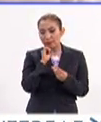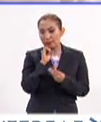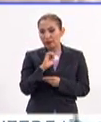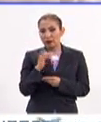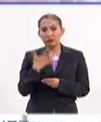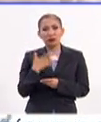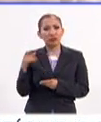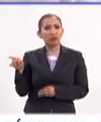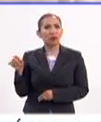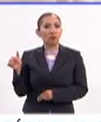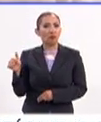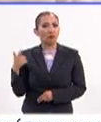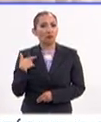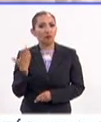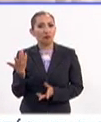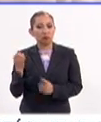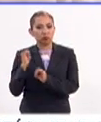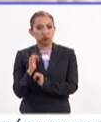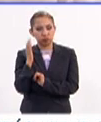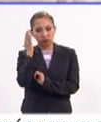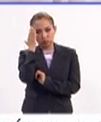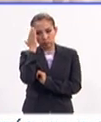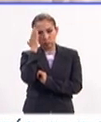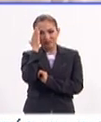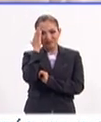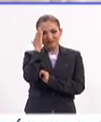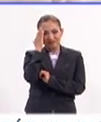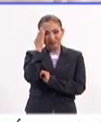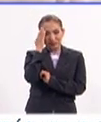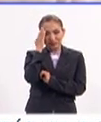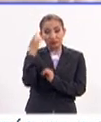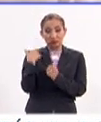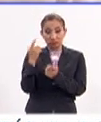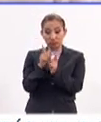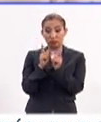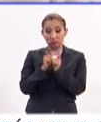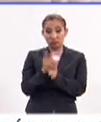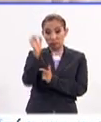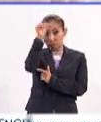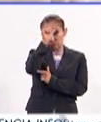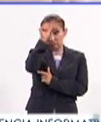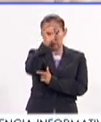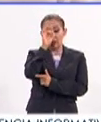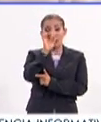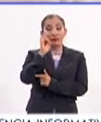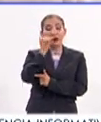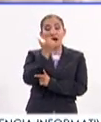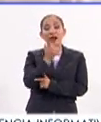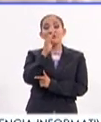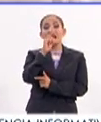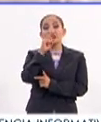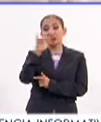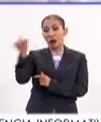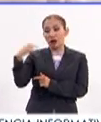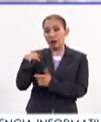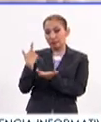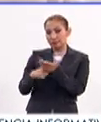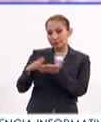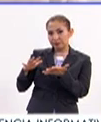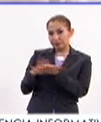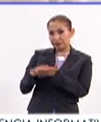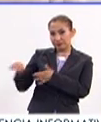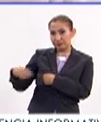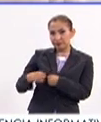además todavía tiene a su cargo frailes franciscanos. Cerca de 10 frailes franciscanos viven en las celdas que se encuentran en el